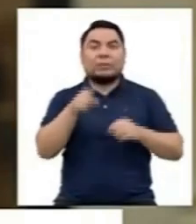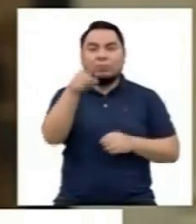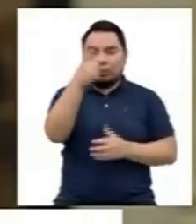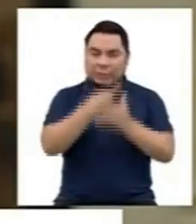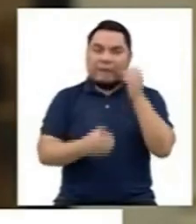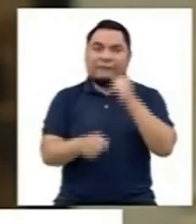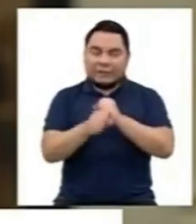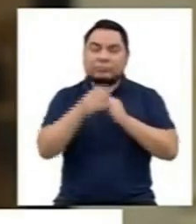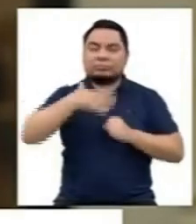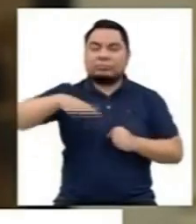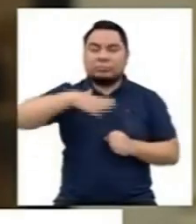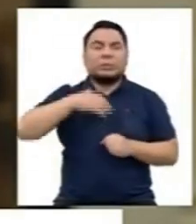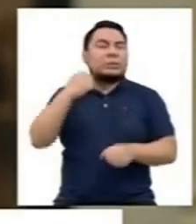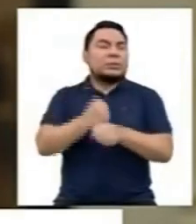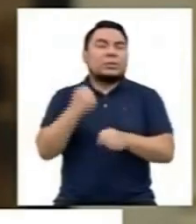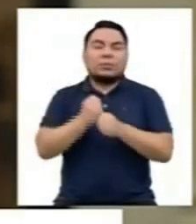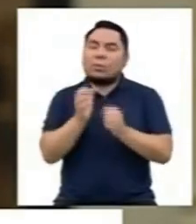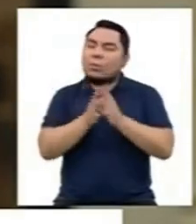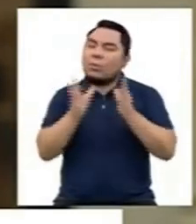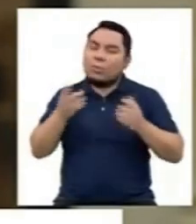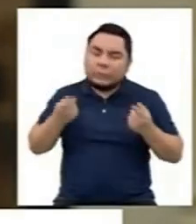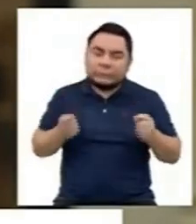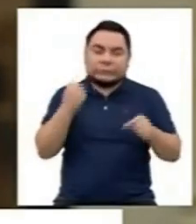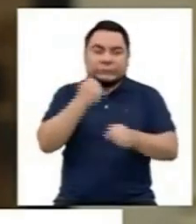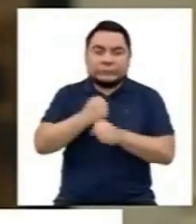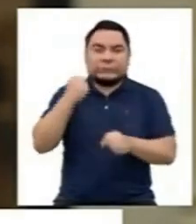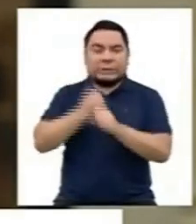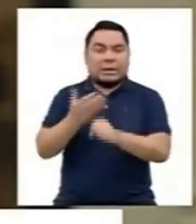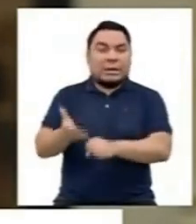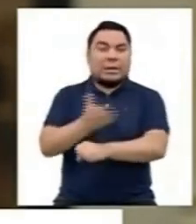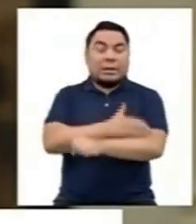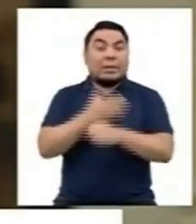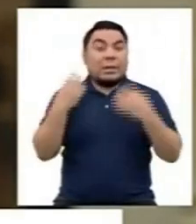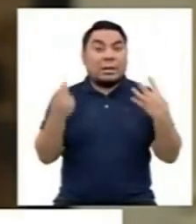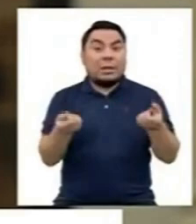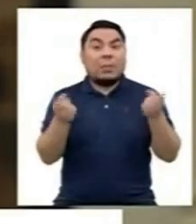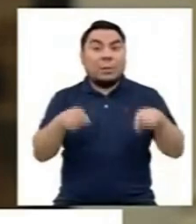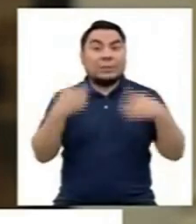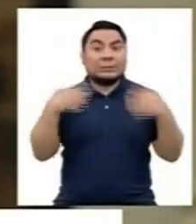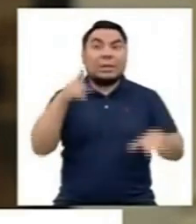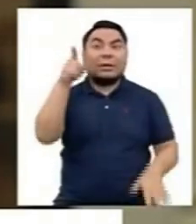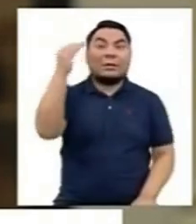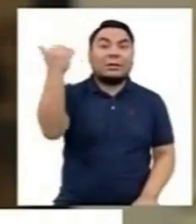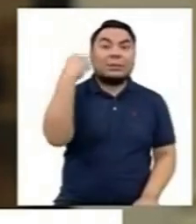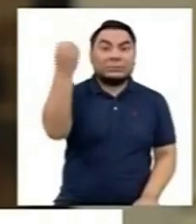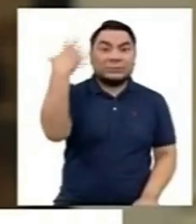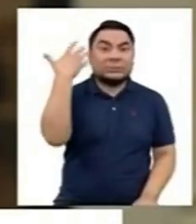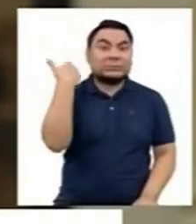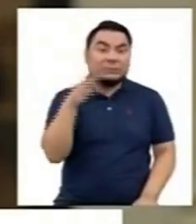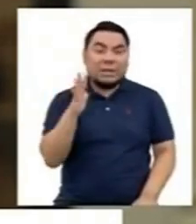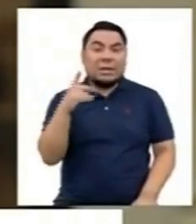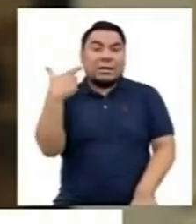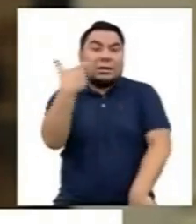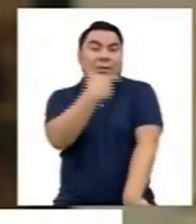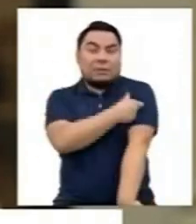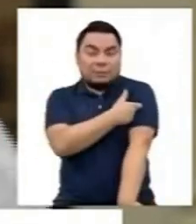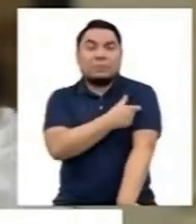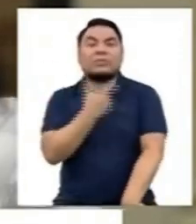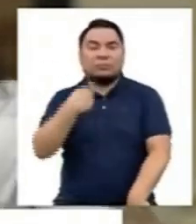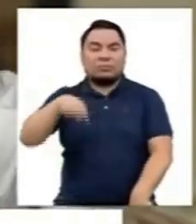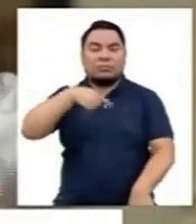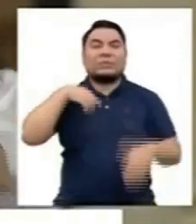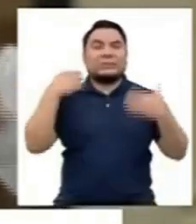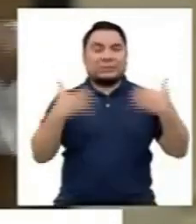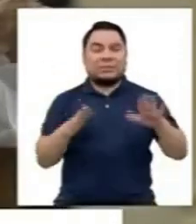se debería distribuir tan igual como si fuese un proceso de elección, solo que en este caso no va a ser un colegio, sino va a ser posiblemente